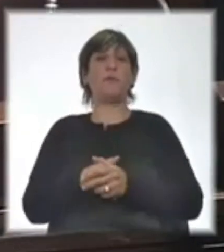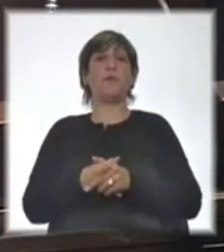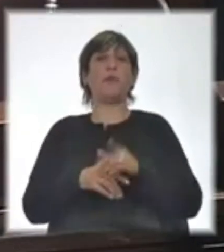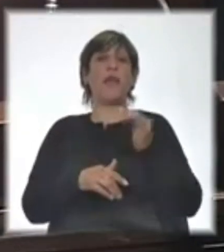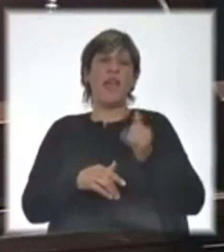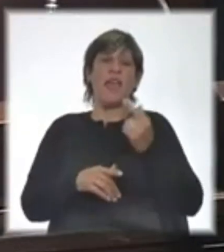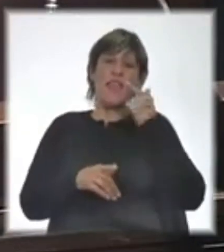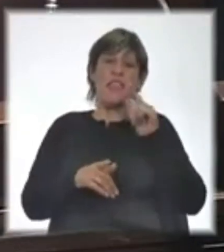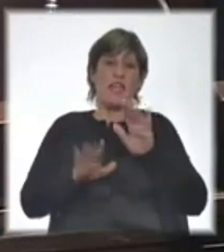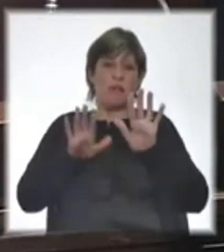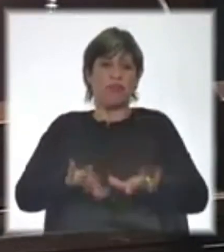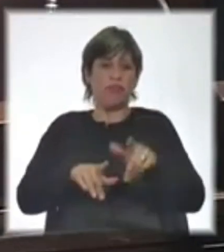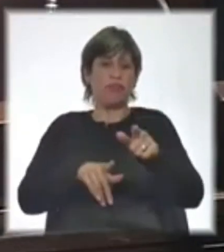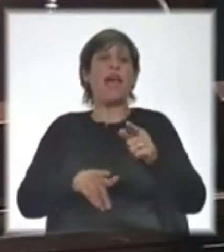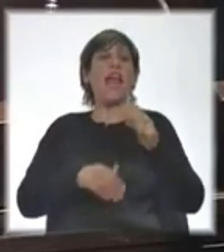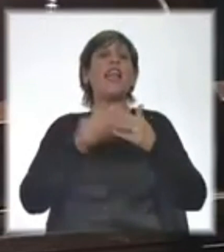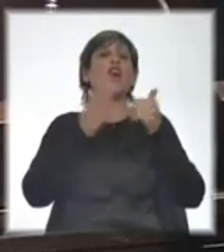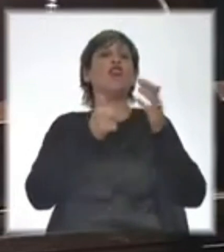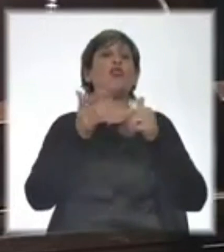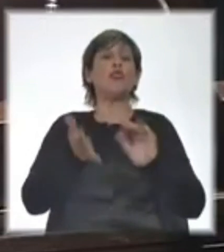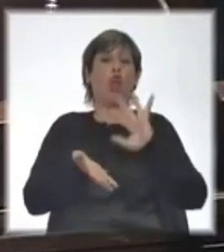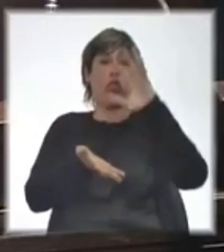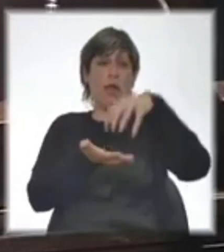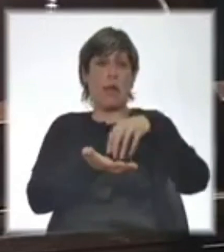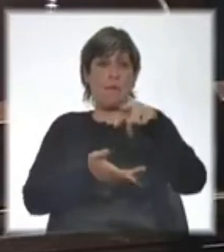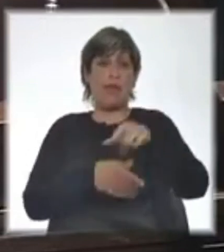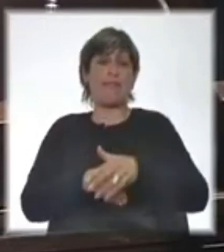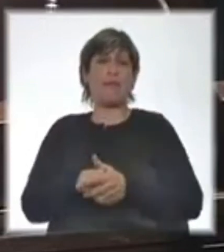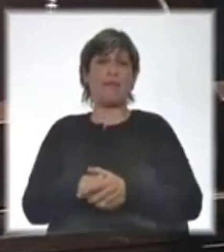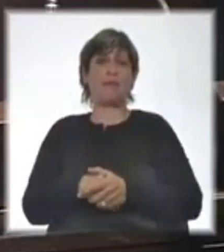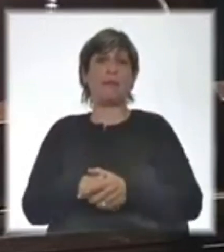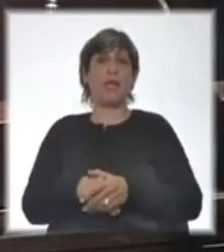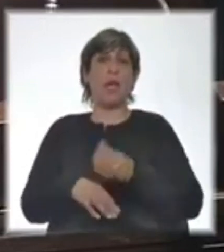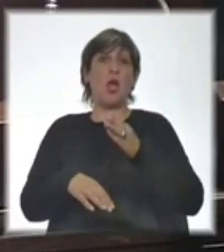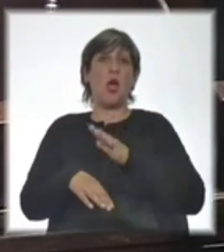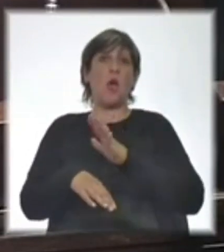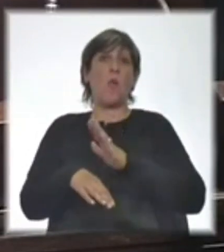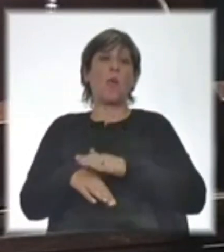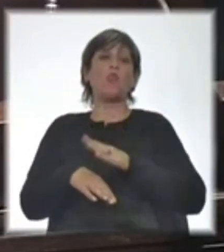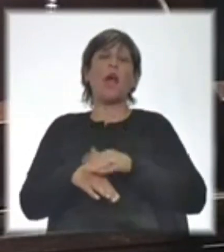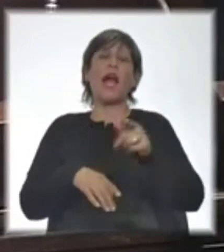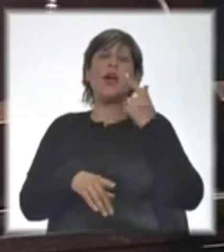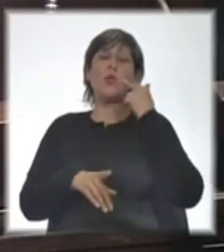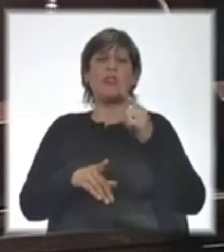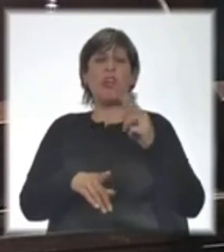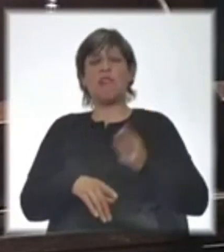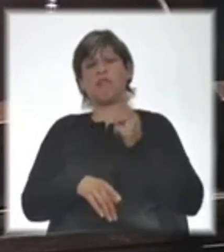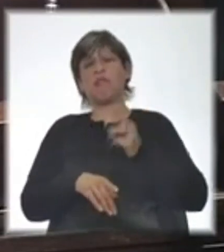la construcción de la planta por una causa extraña no imputable.